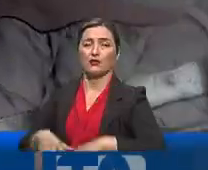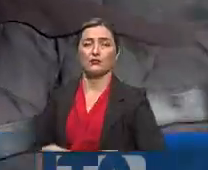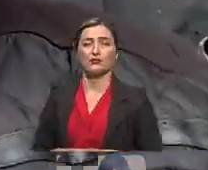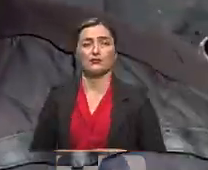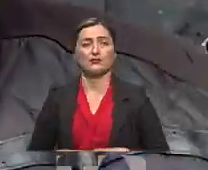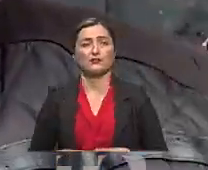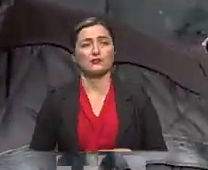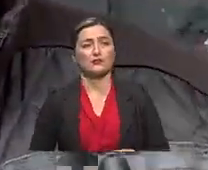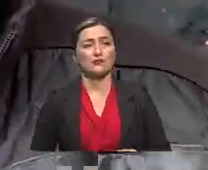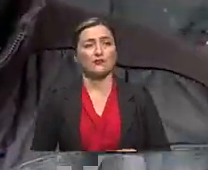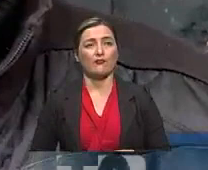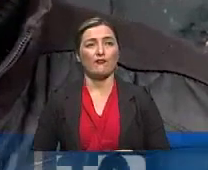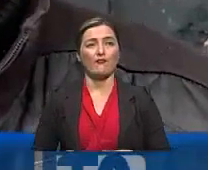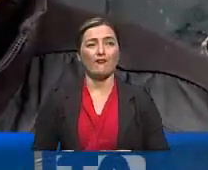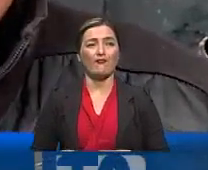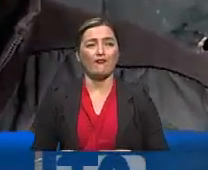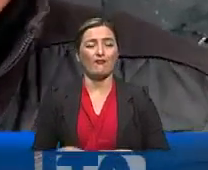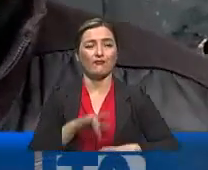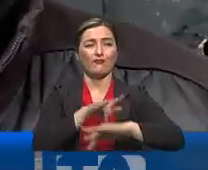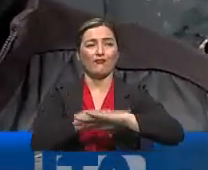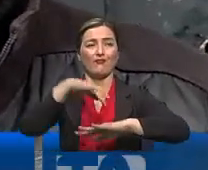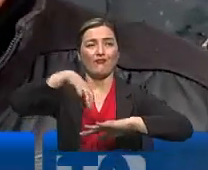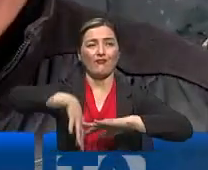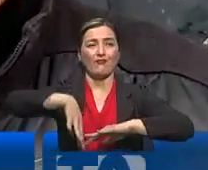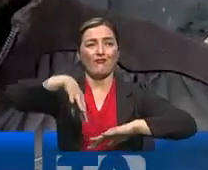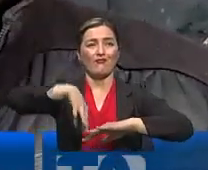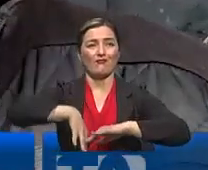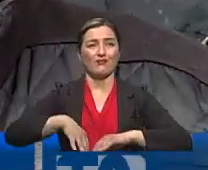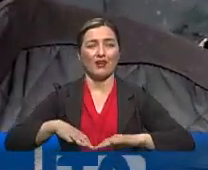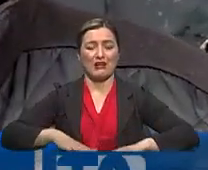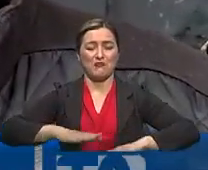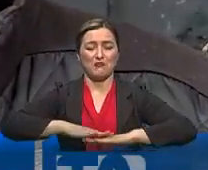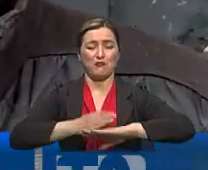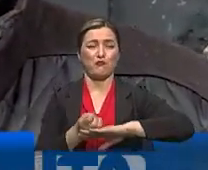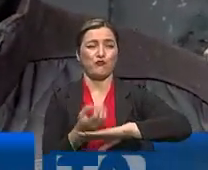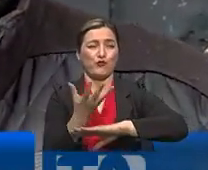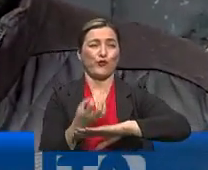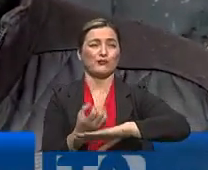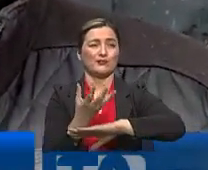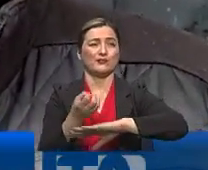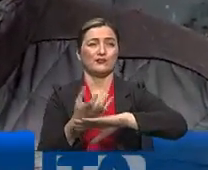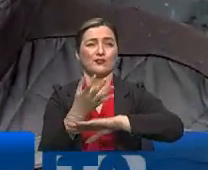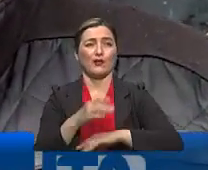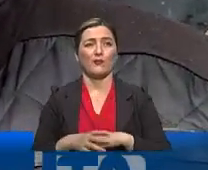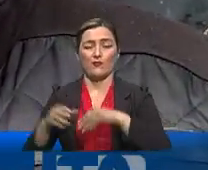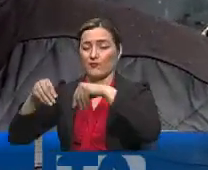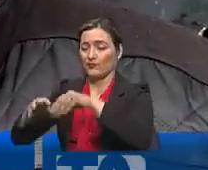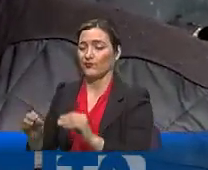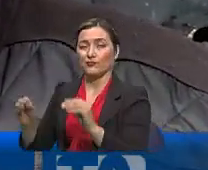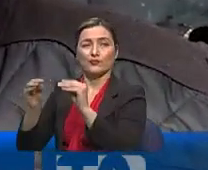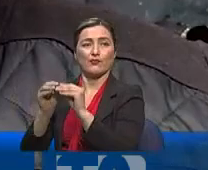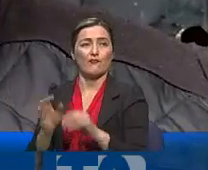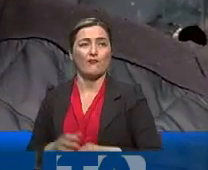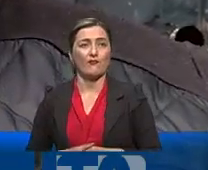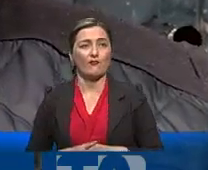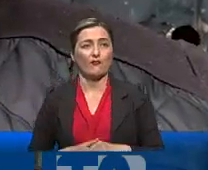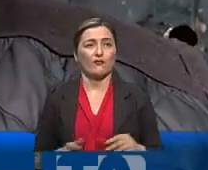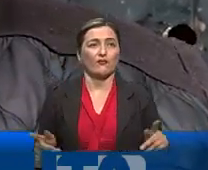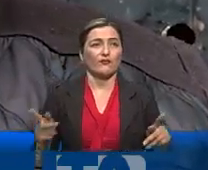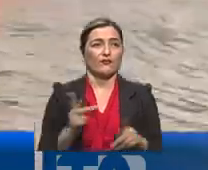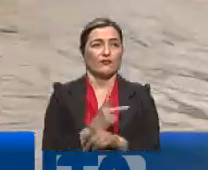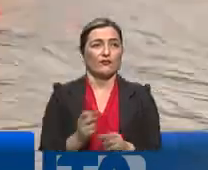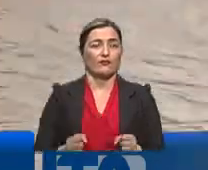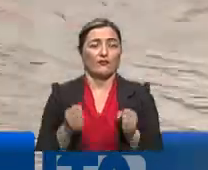Creo que no abasteció el alcantarillado y las tapas sobresalieron prácticamente. Llovió mucho, ¿no? Bueno, fue una tempestad terrible,